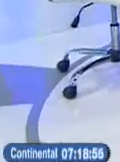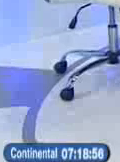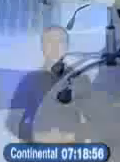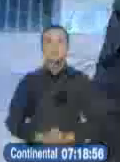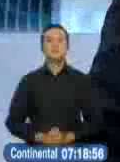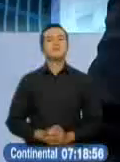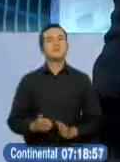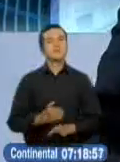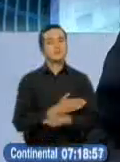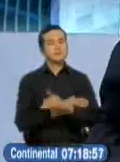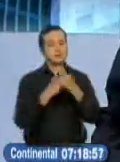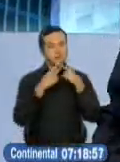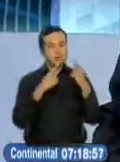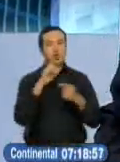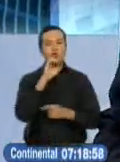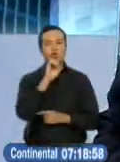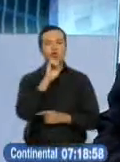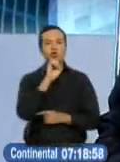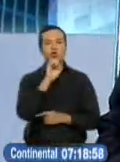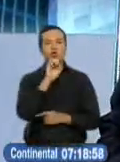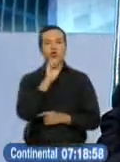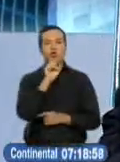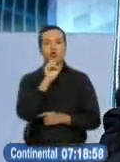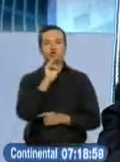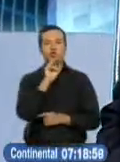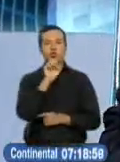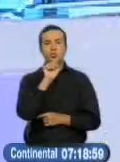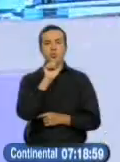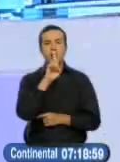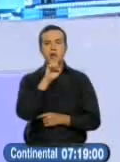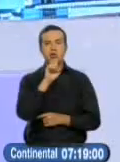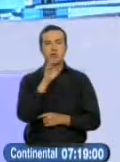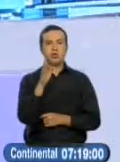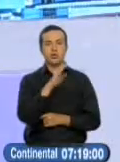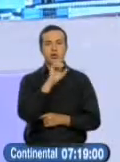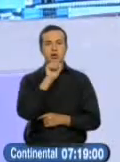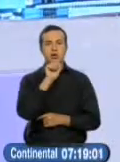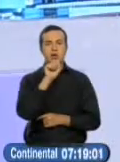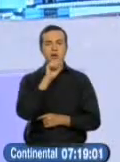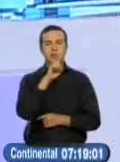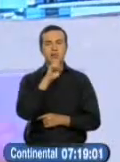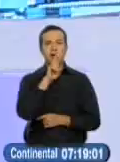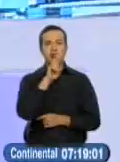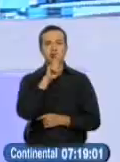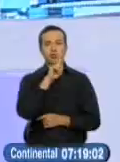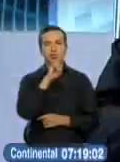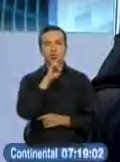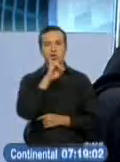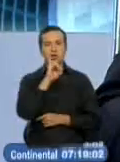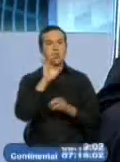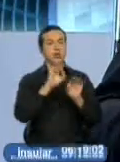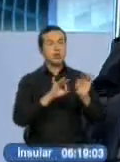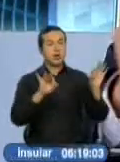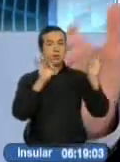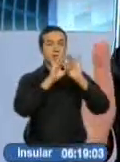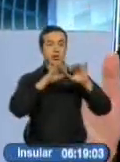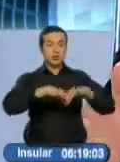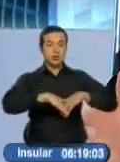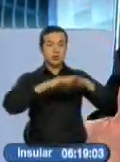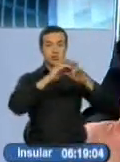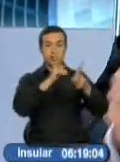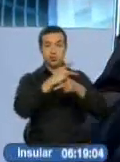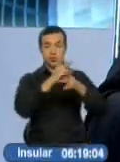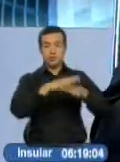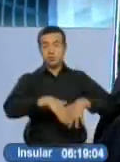Como lo había anunciado Osvaldo Landazuri, analista económico y representante del sector industrial, está con nosotros para hablar sobre la necesidad de la reactivación del sector